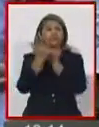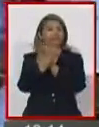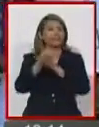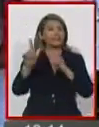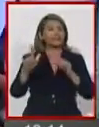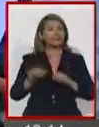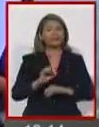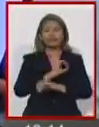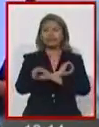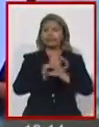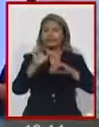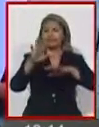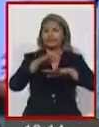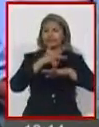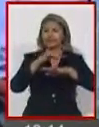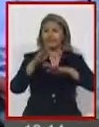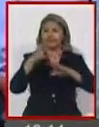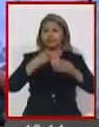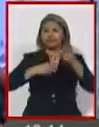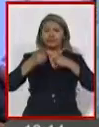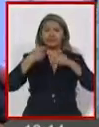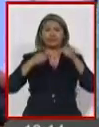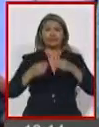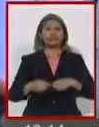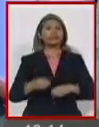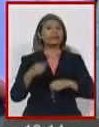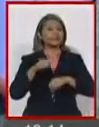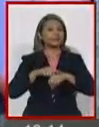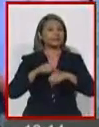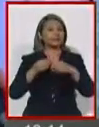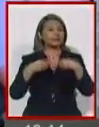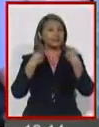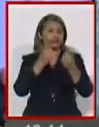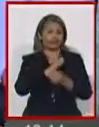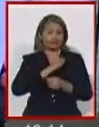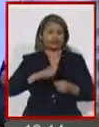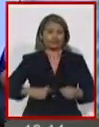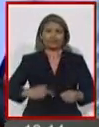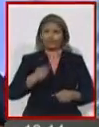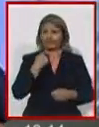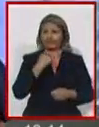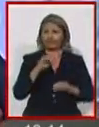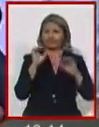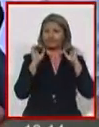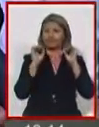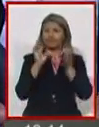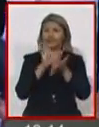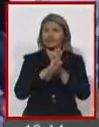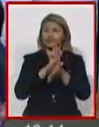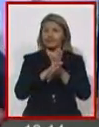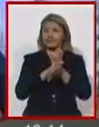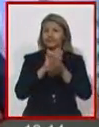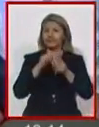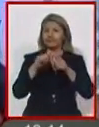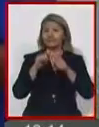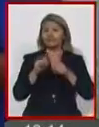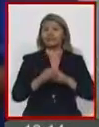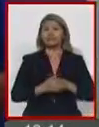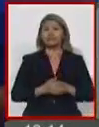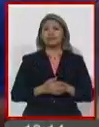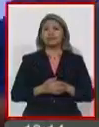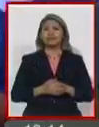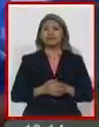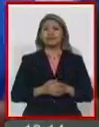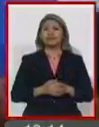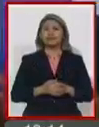libre de comerciantes. Nosotros estamos pidiendo, dándole un ultimato a la alcaldía, que el día de hoy hemos presentado este documento, dándole 24